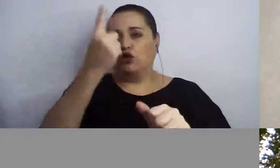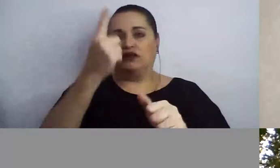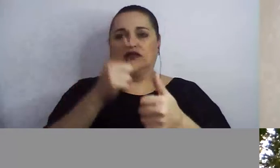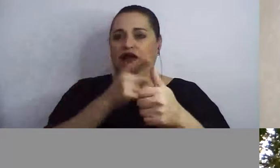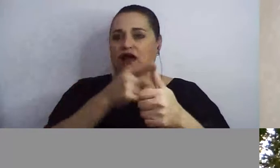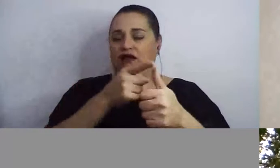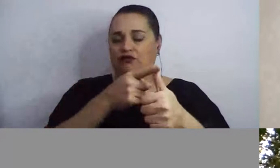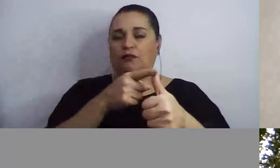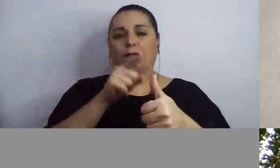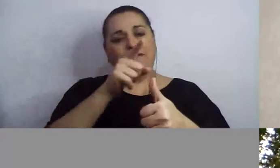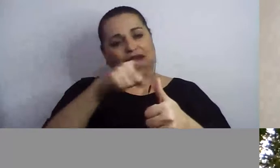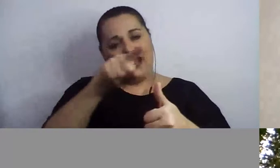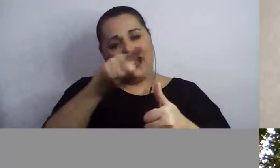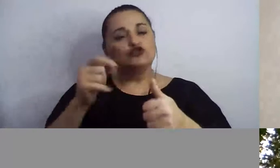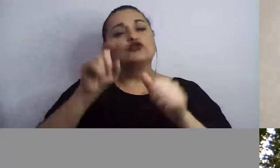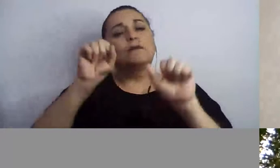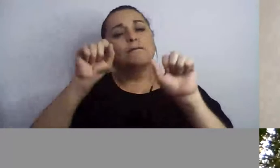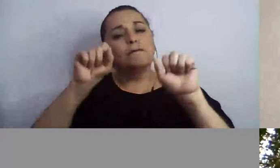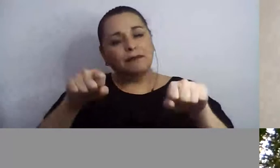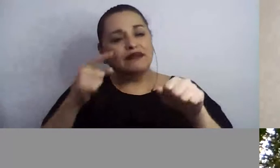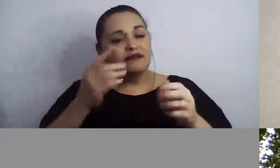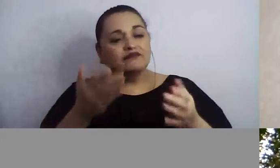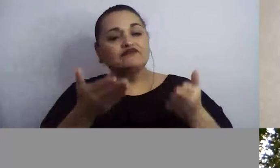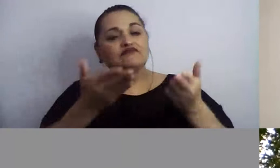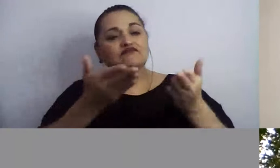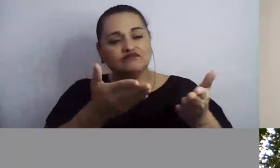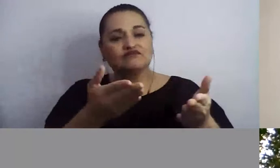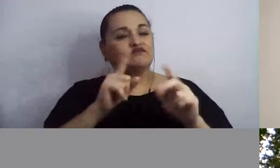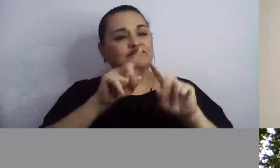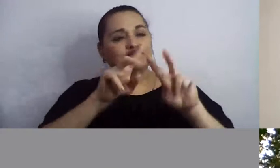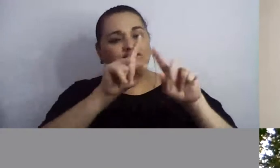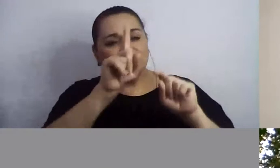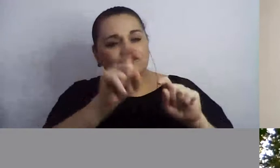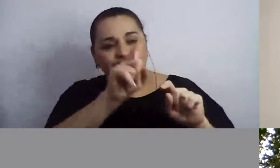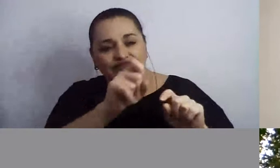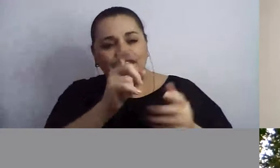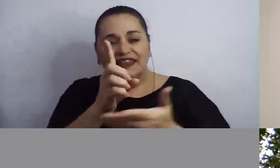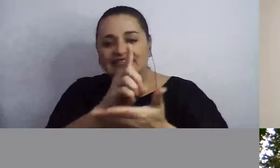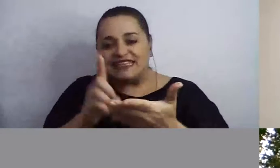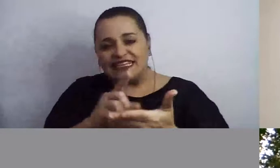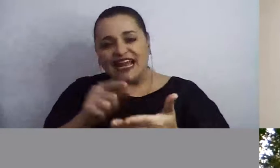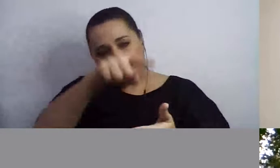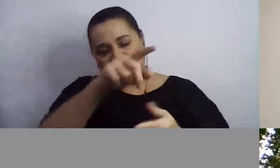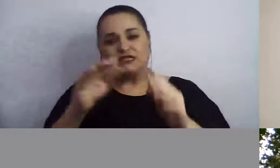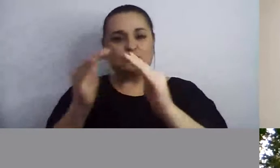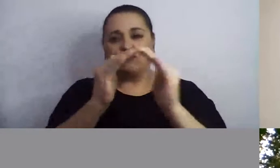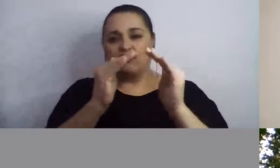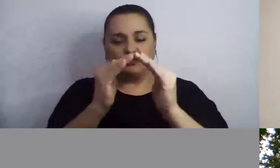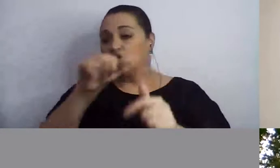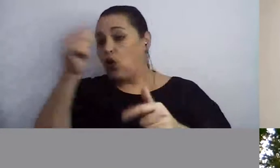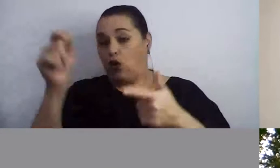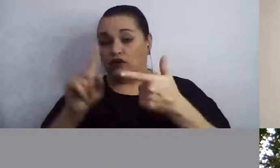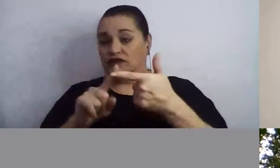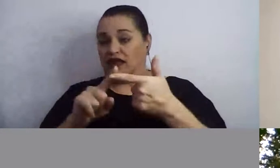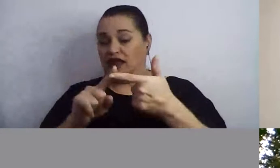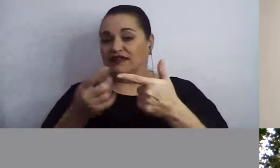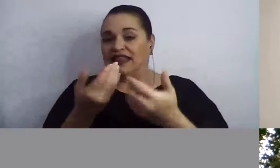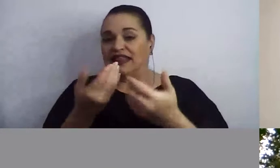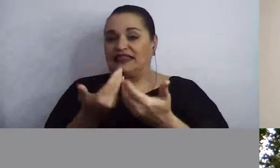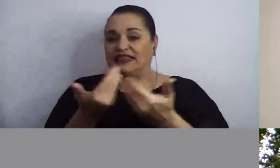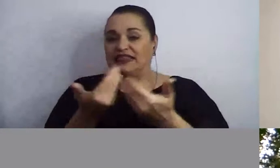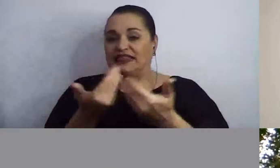y eso nos permite generar pues intervenciones como tal diseñadas para estas poblaciones y la otra es las desagregaciones